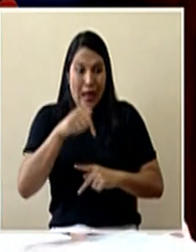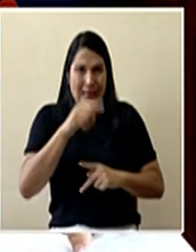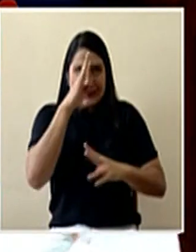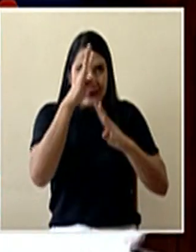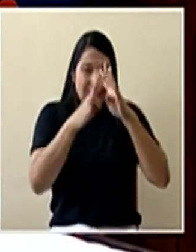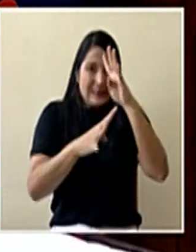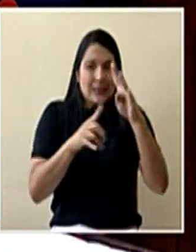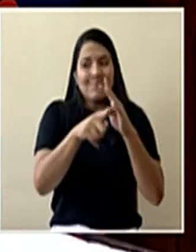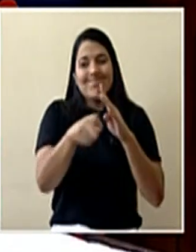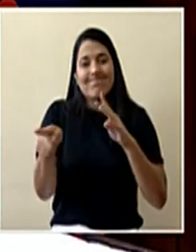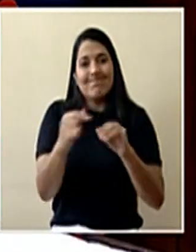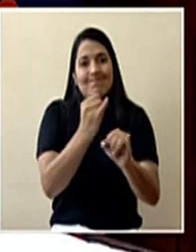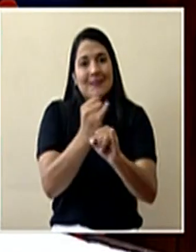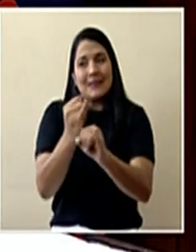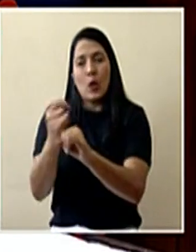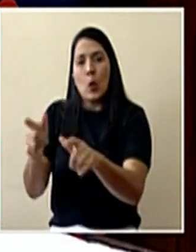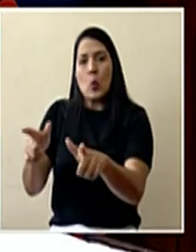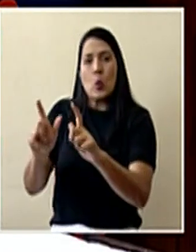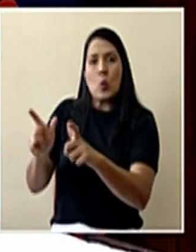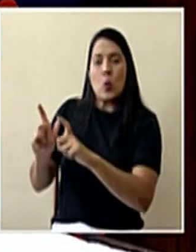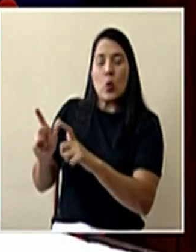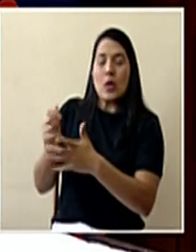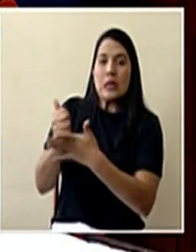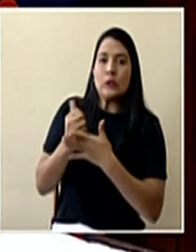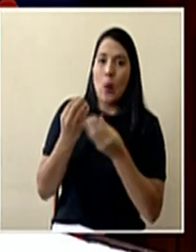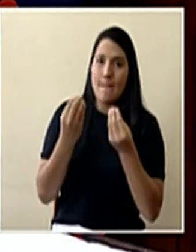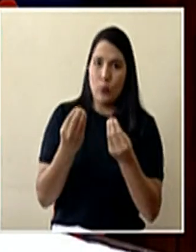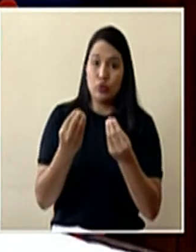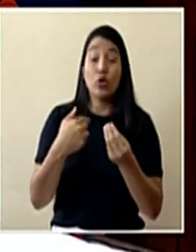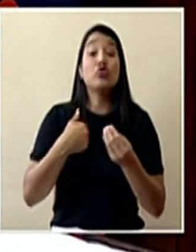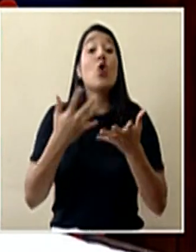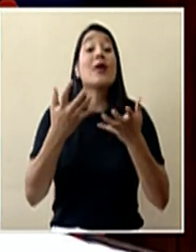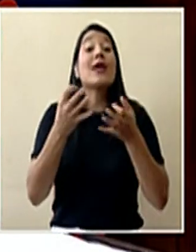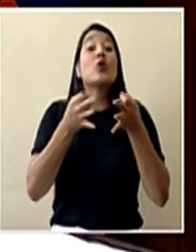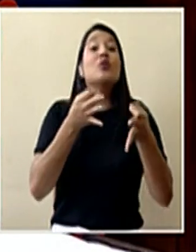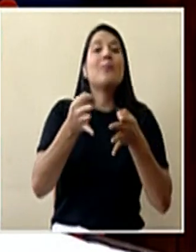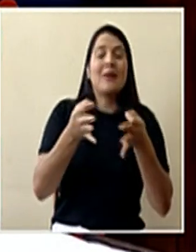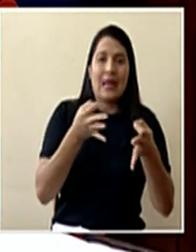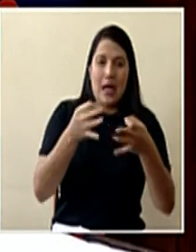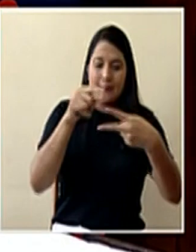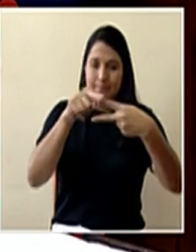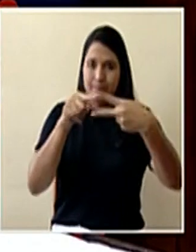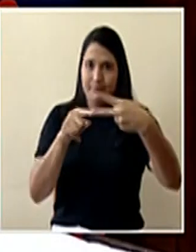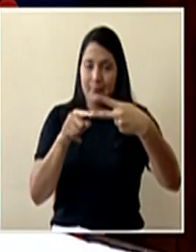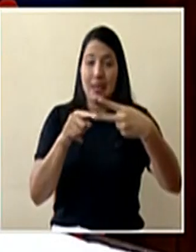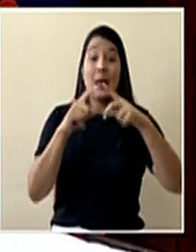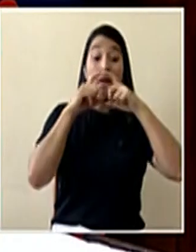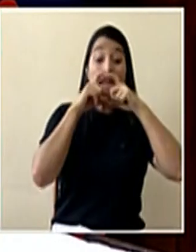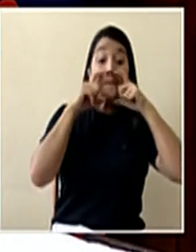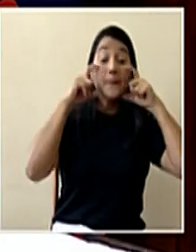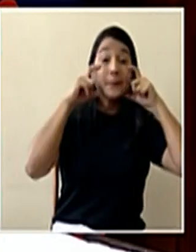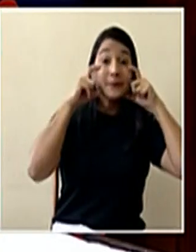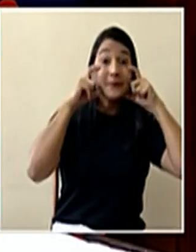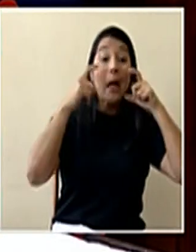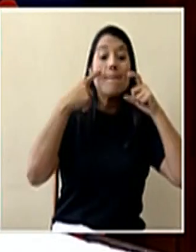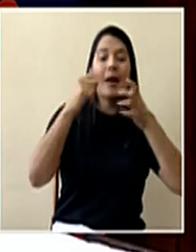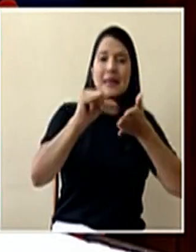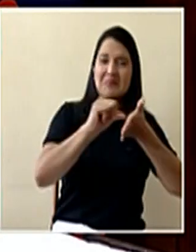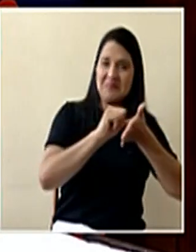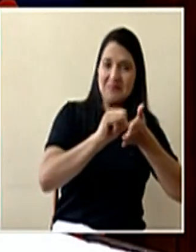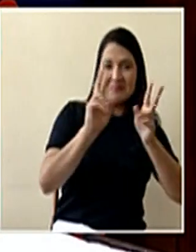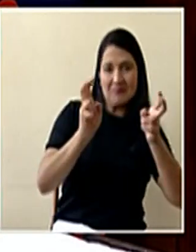explicarles claramente lo que es una mascarilla quirúrgica y lo que es una mascarilla N95. Y esto es algo muy